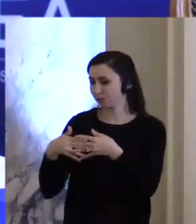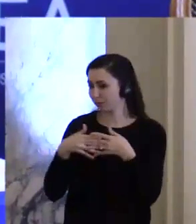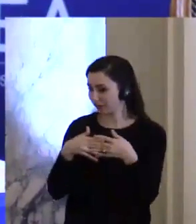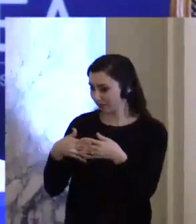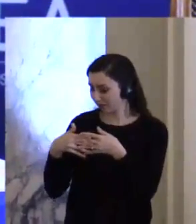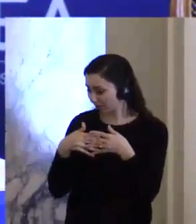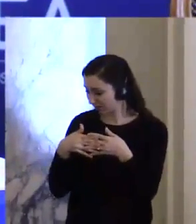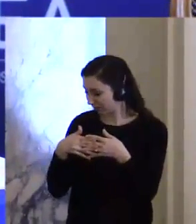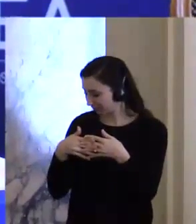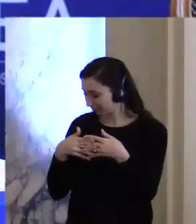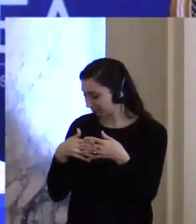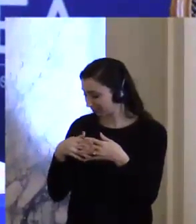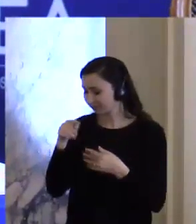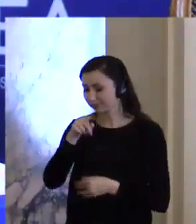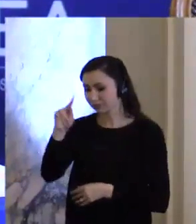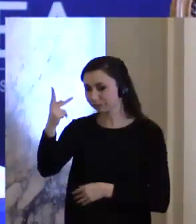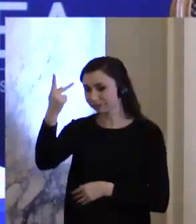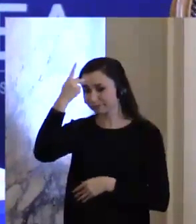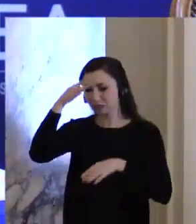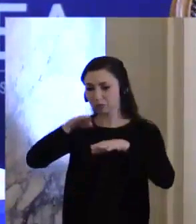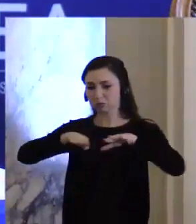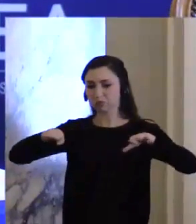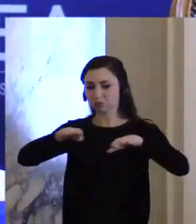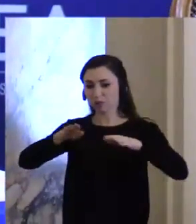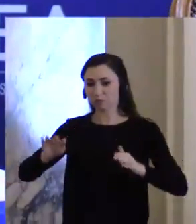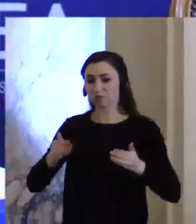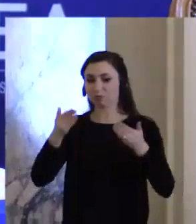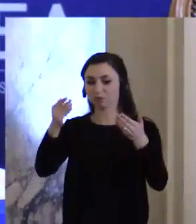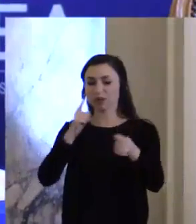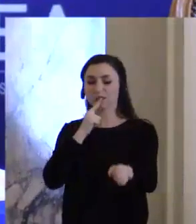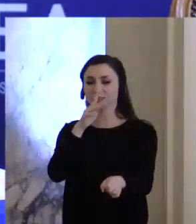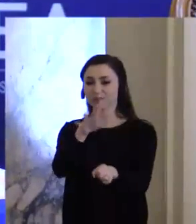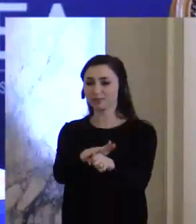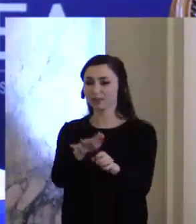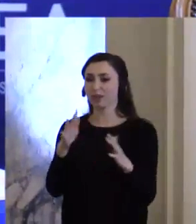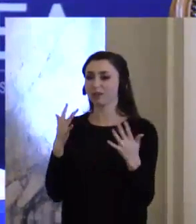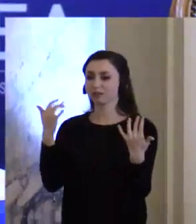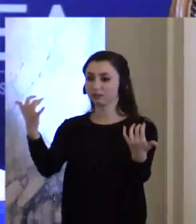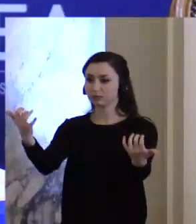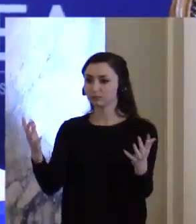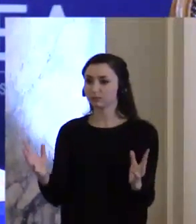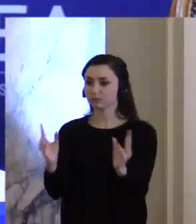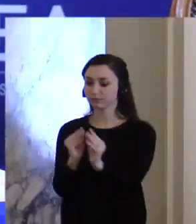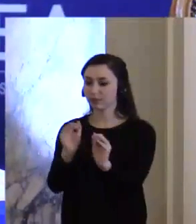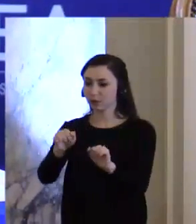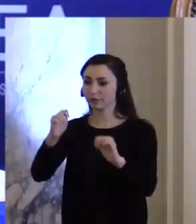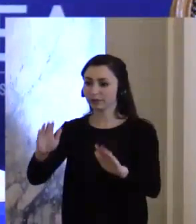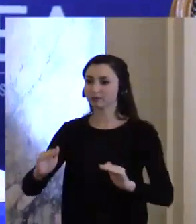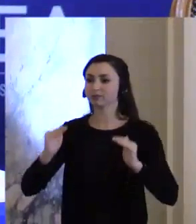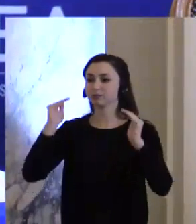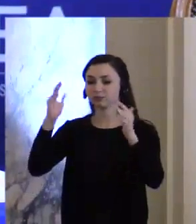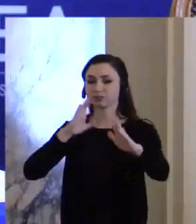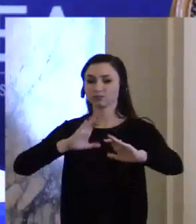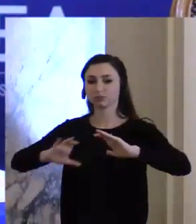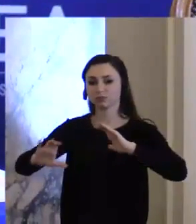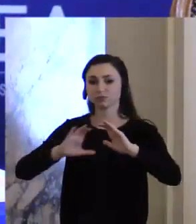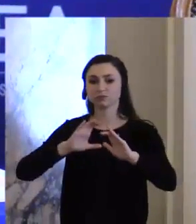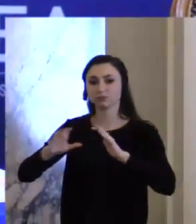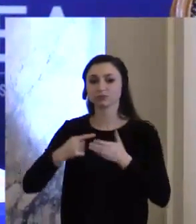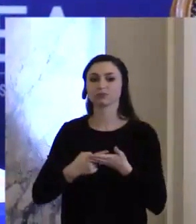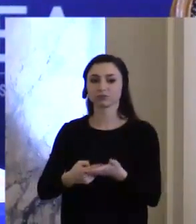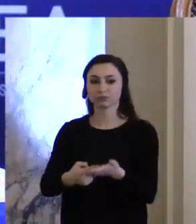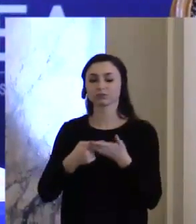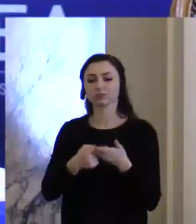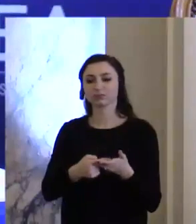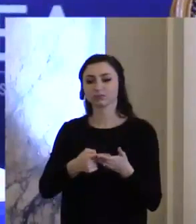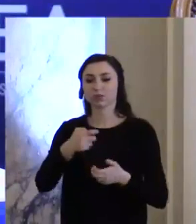un espacio dedicado donde se puede avanzar en las discusiones sobre los temas relacionados con los pueblos